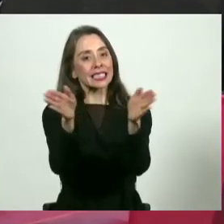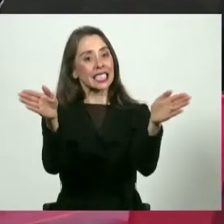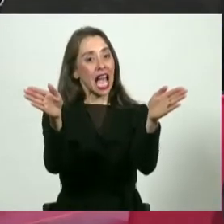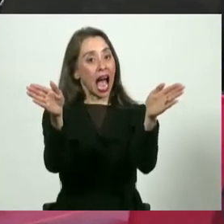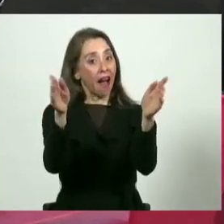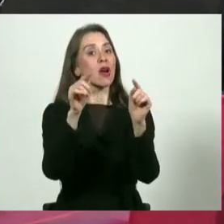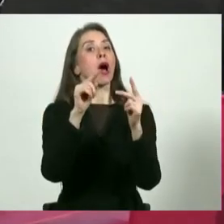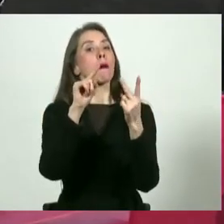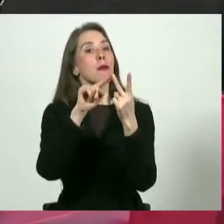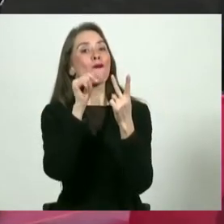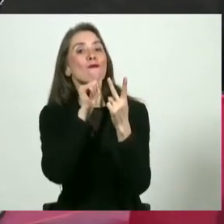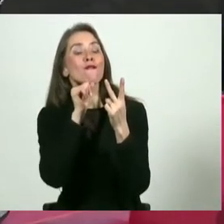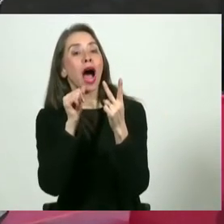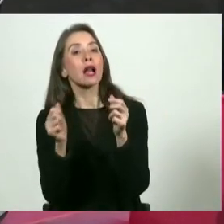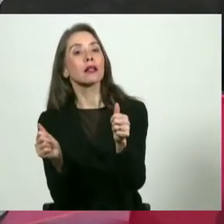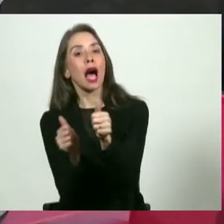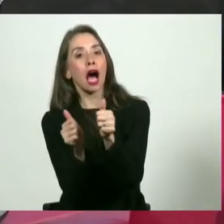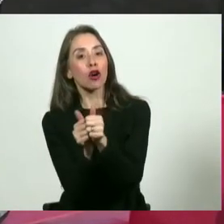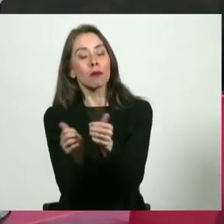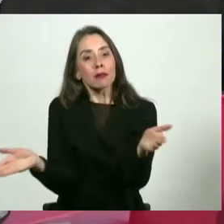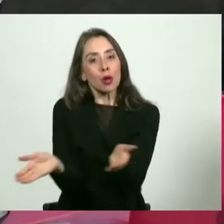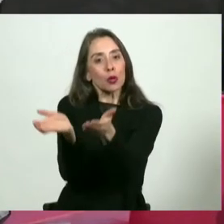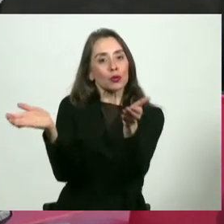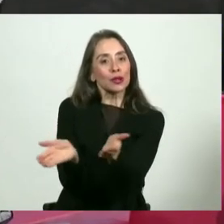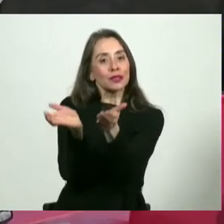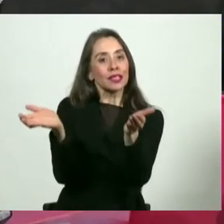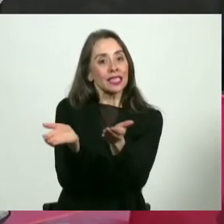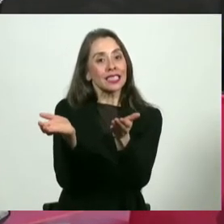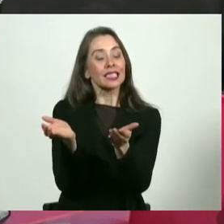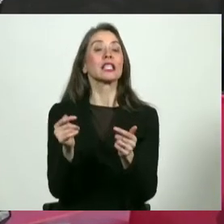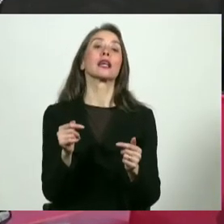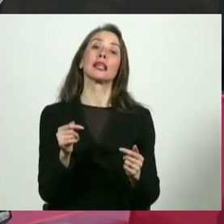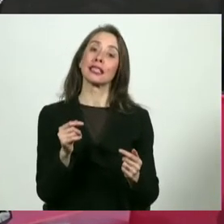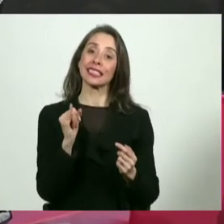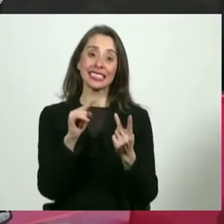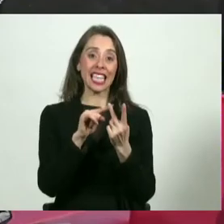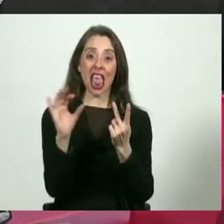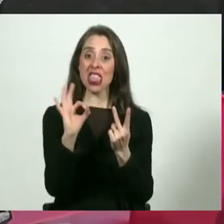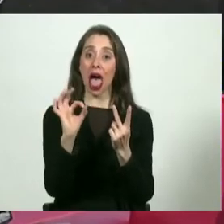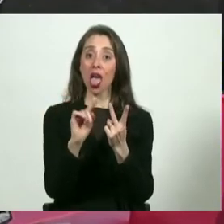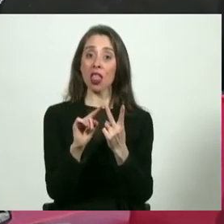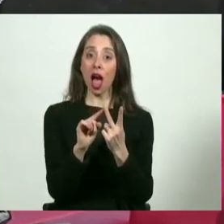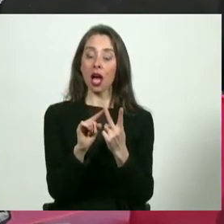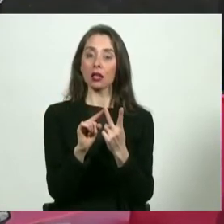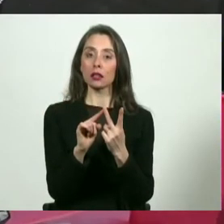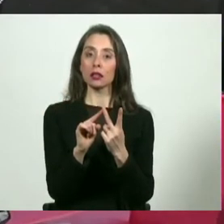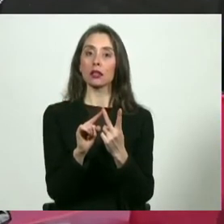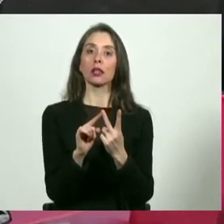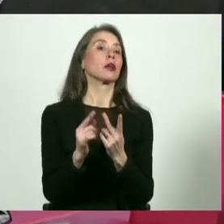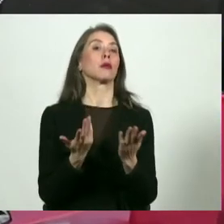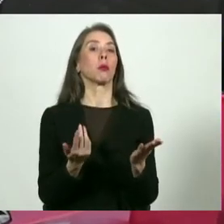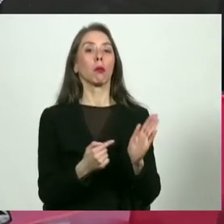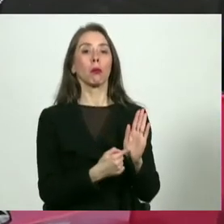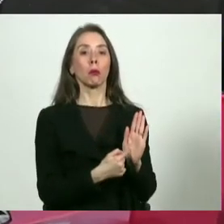también de integración social, que van de la mano, ¿no es cierto? Y por lo tanto, a partir de ahí,